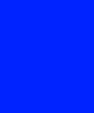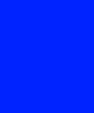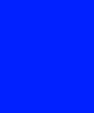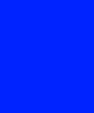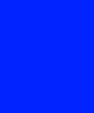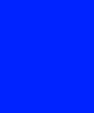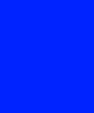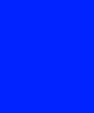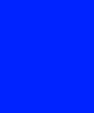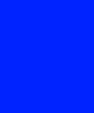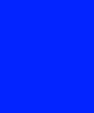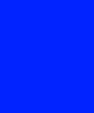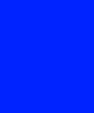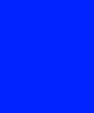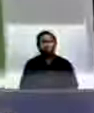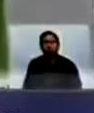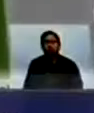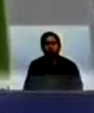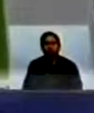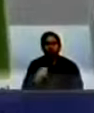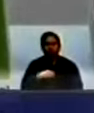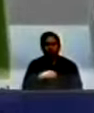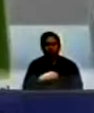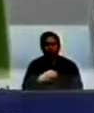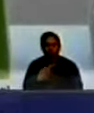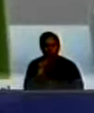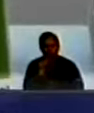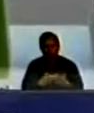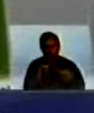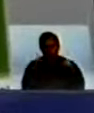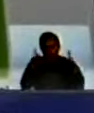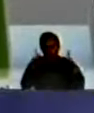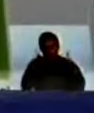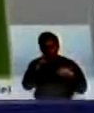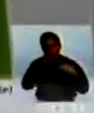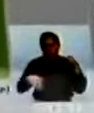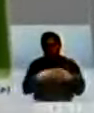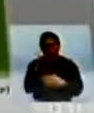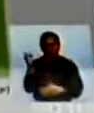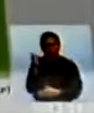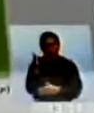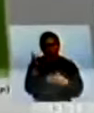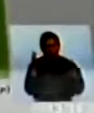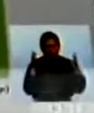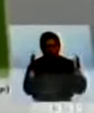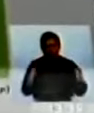6.5% a nivel. Y uno de los mejores de todo Bolivia.